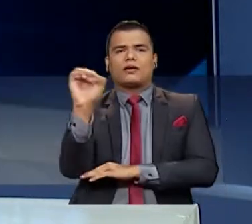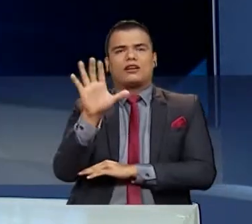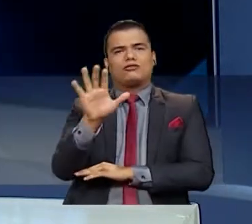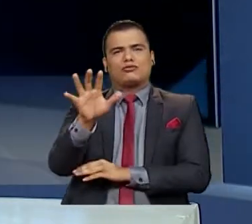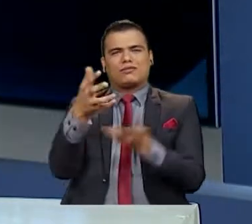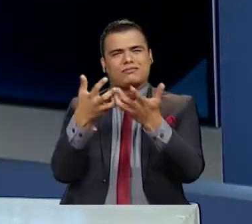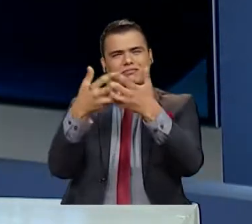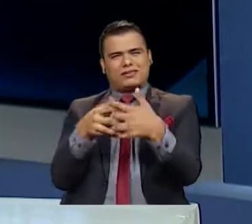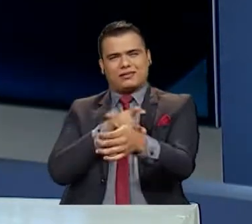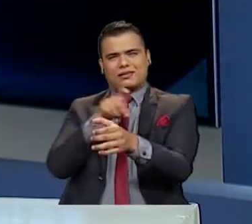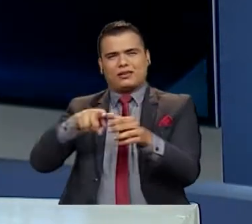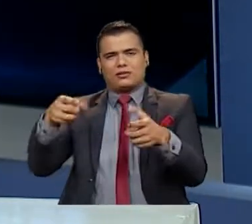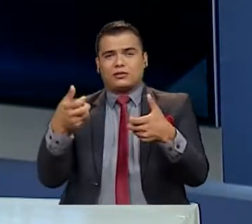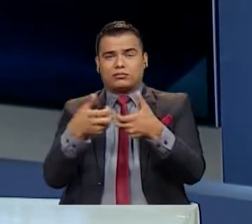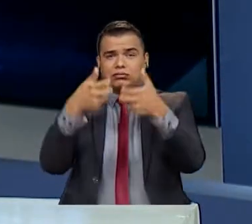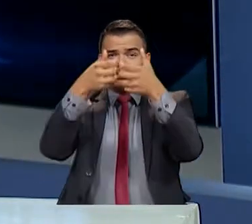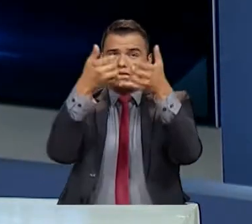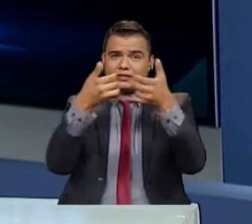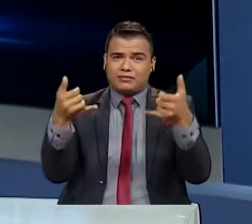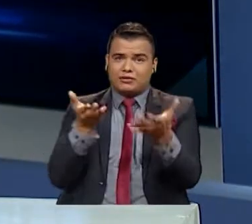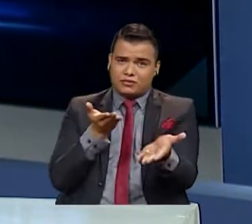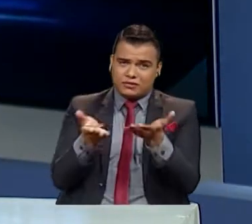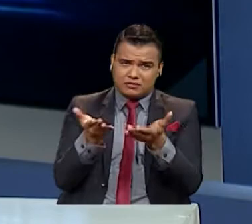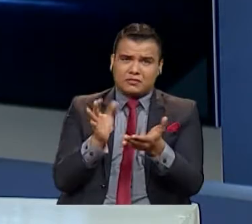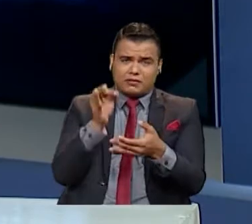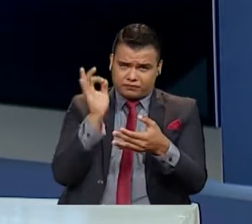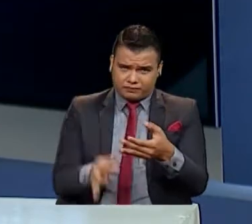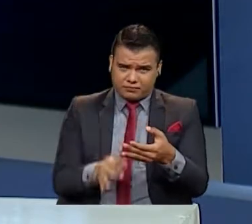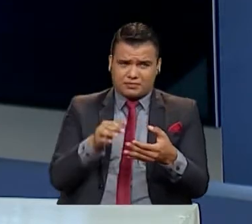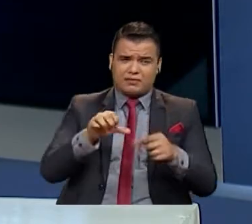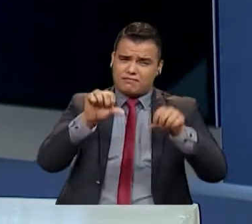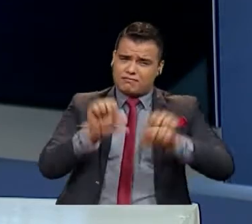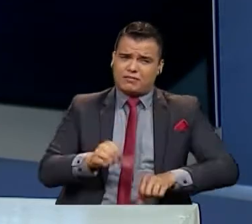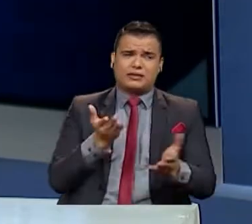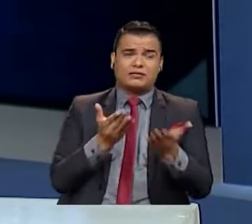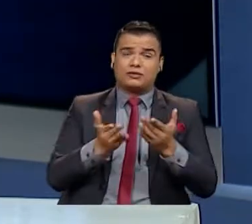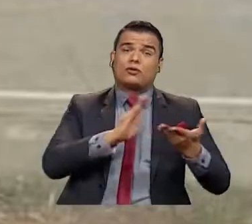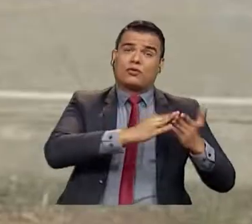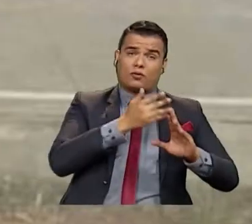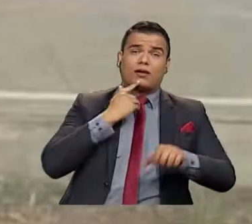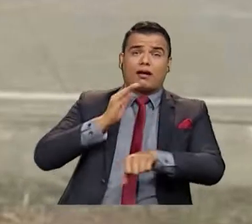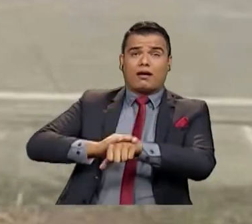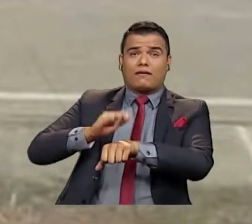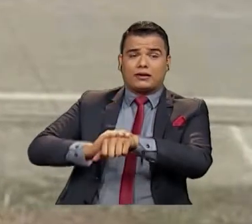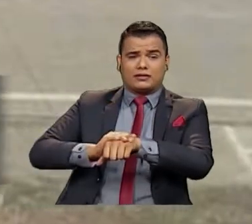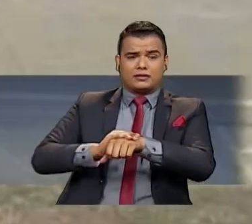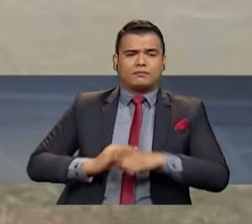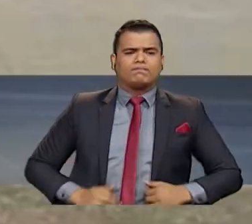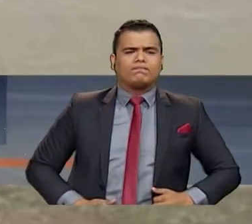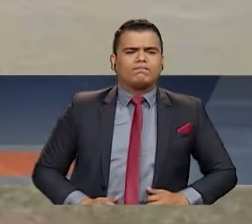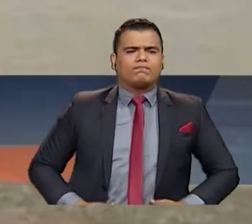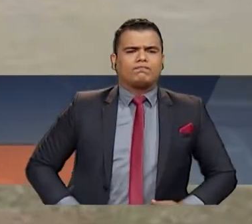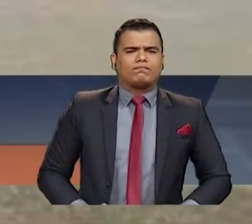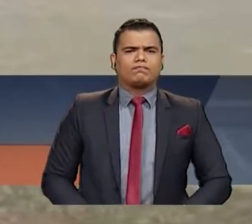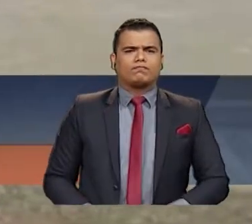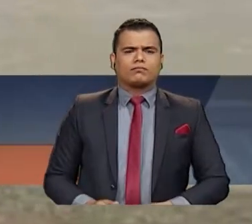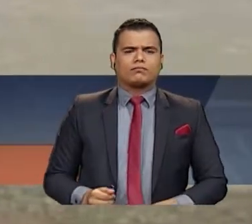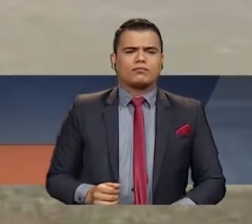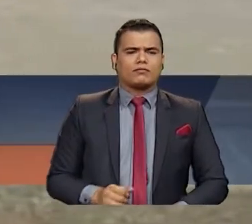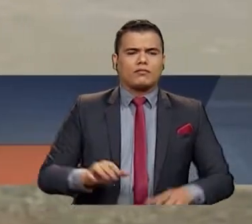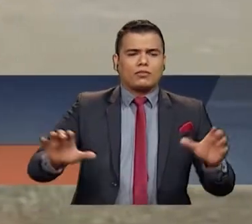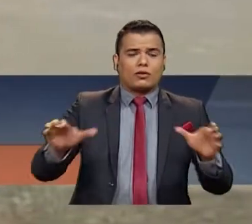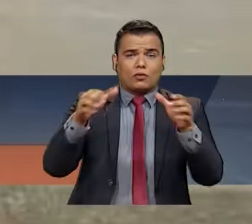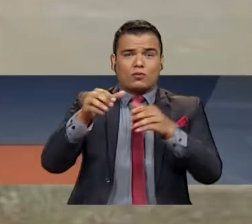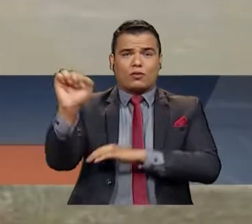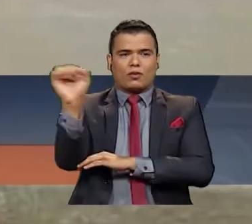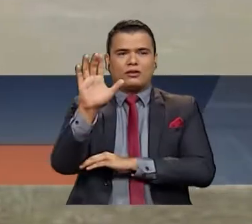empresa de energía del Cauca por mal servicio, según la comunidad. Estos 6 vehículos de la Compañía